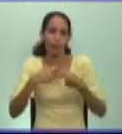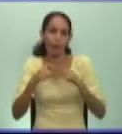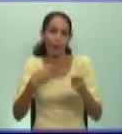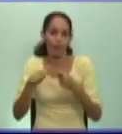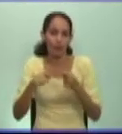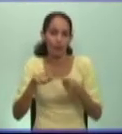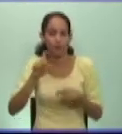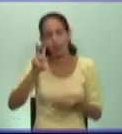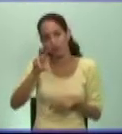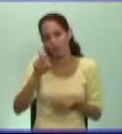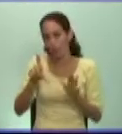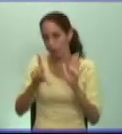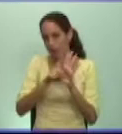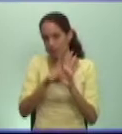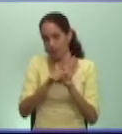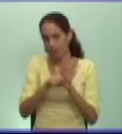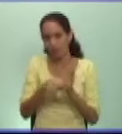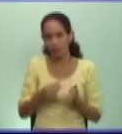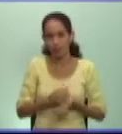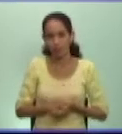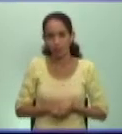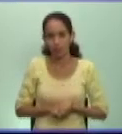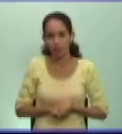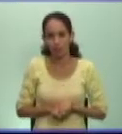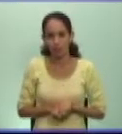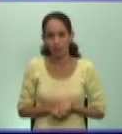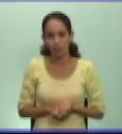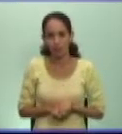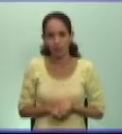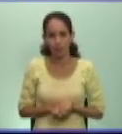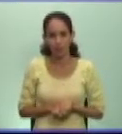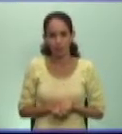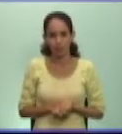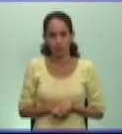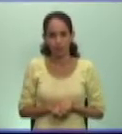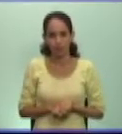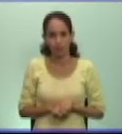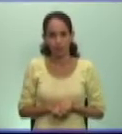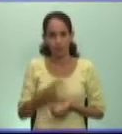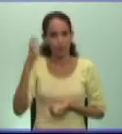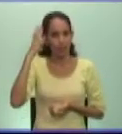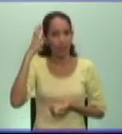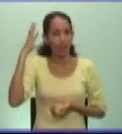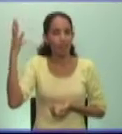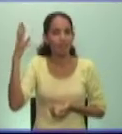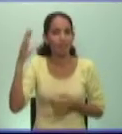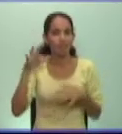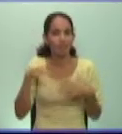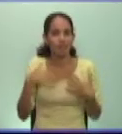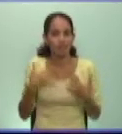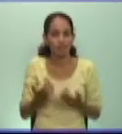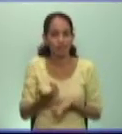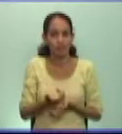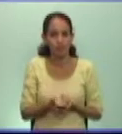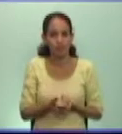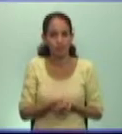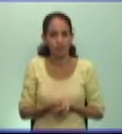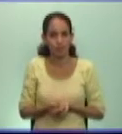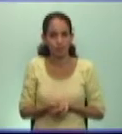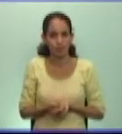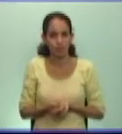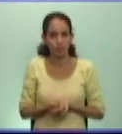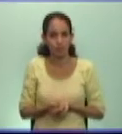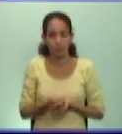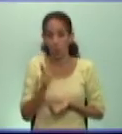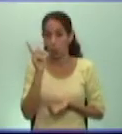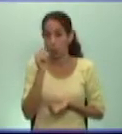como lo quieran decir. Recuerden que había arribado al gobierno norteamericano en 1932 Franklin Delano Roosevelt, en